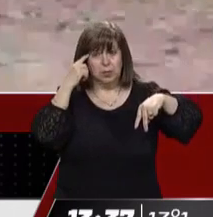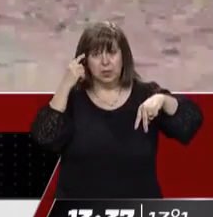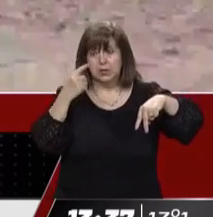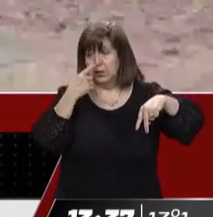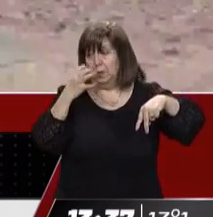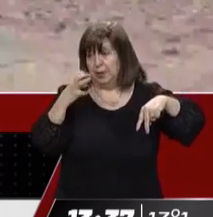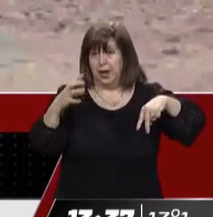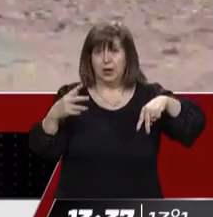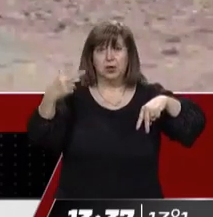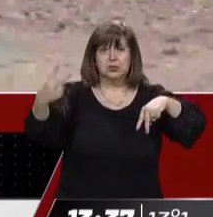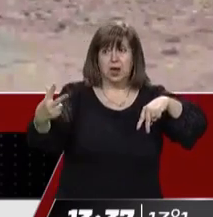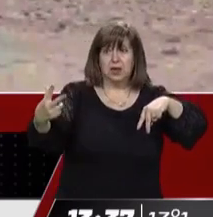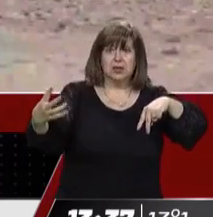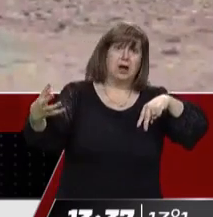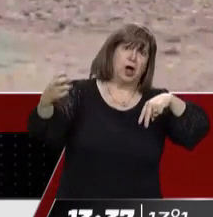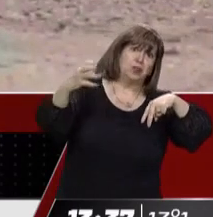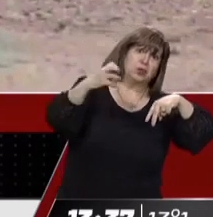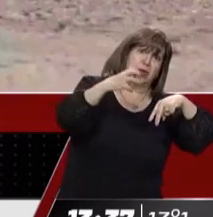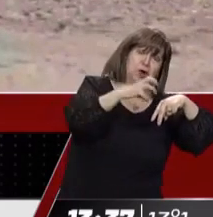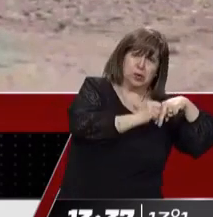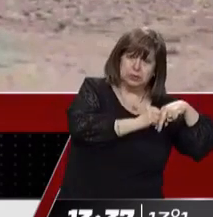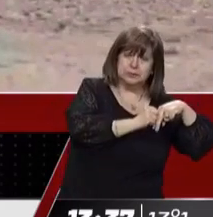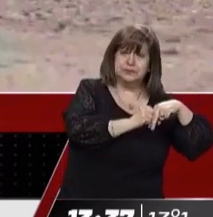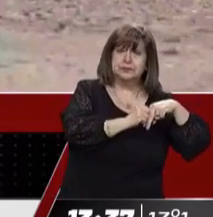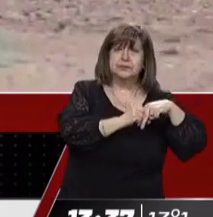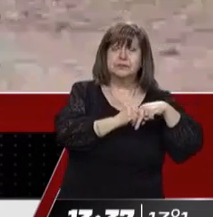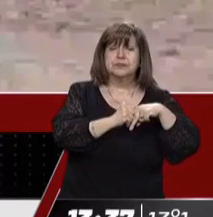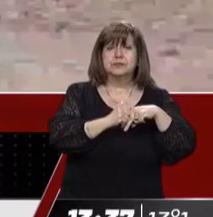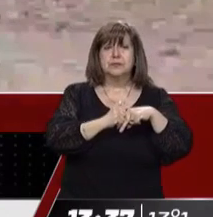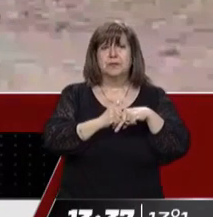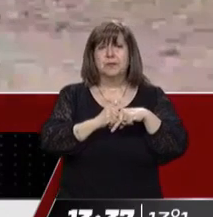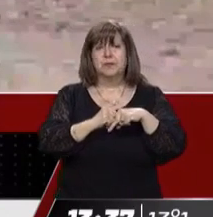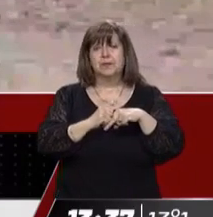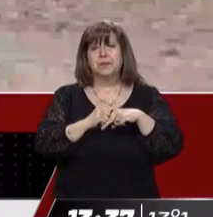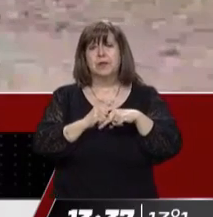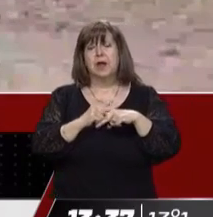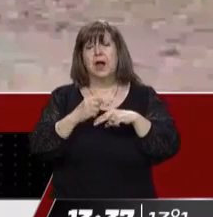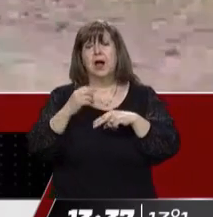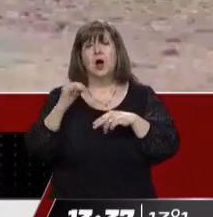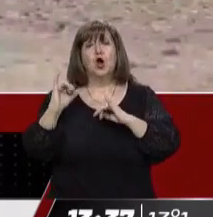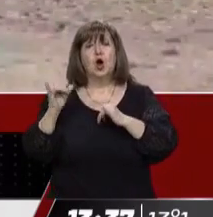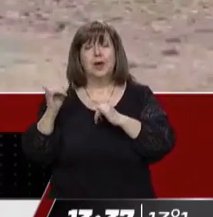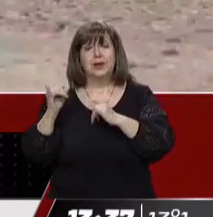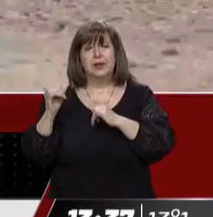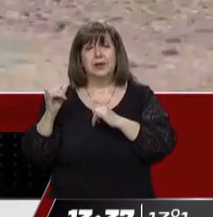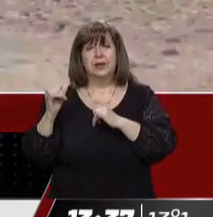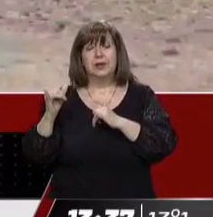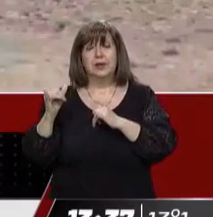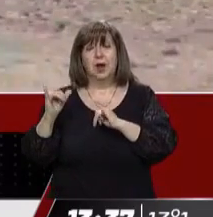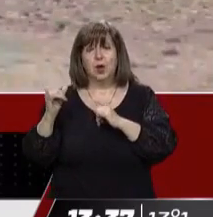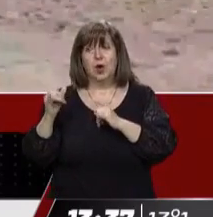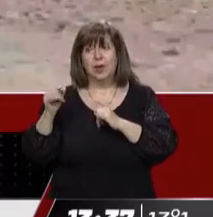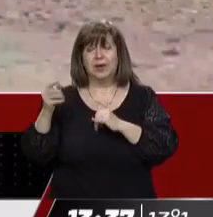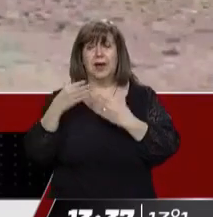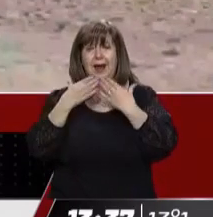venir tres perros a atacarme y el chico bueno recién vino y dijo que fue el que